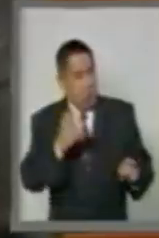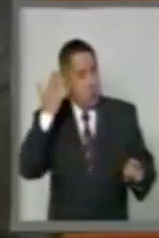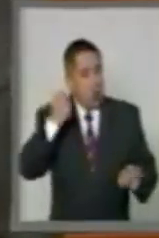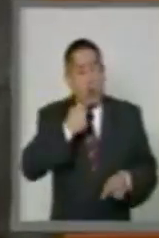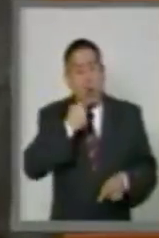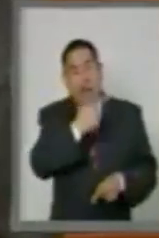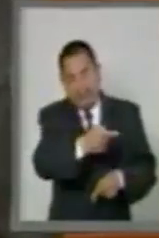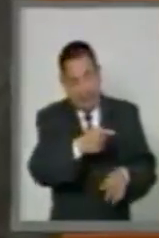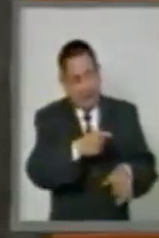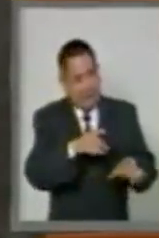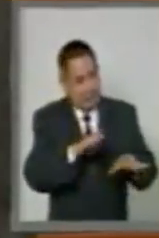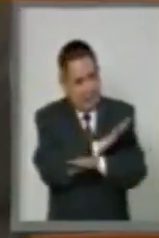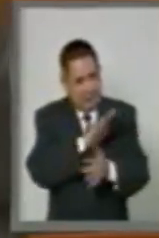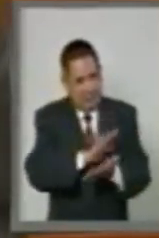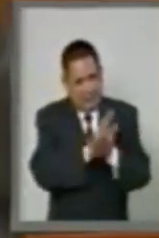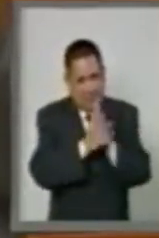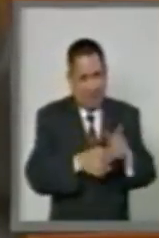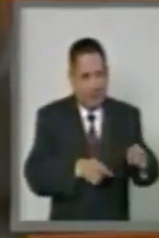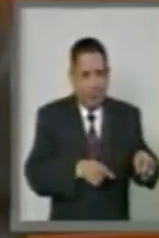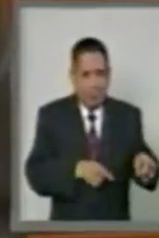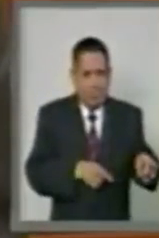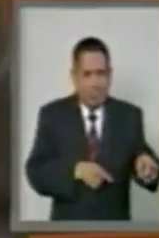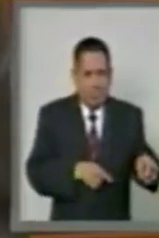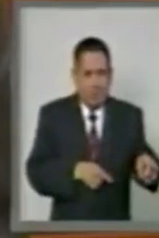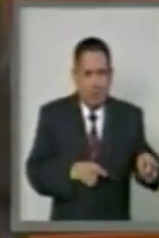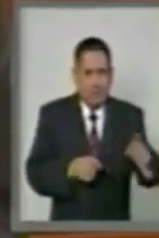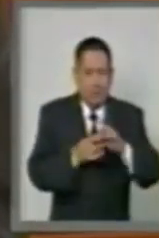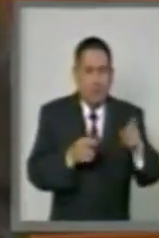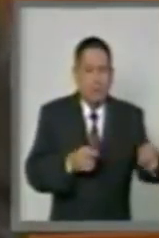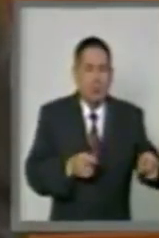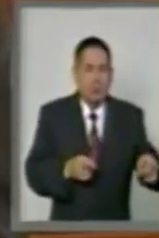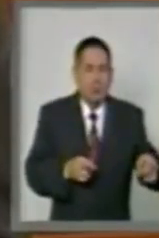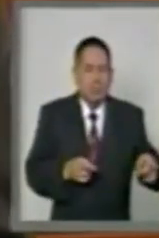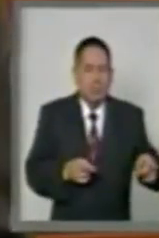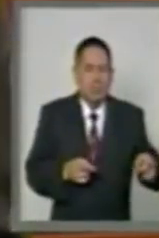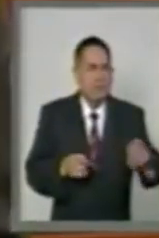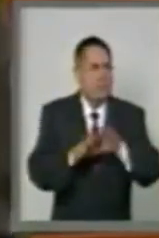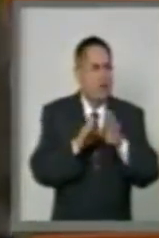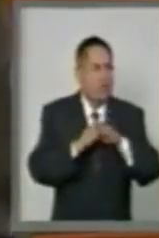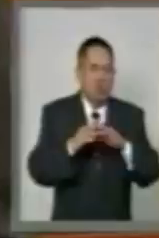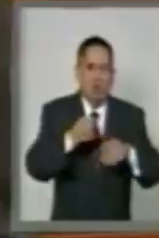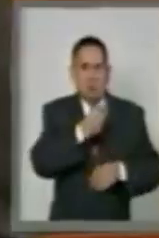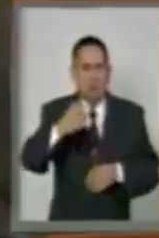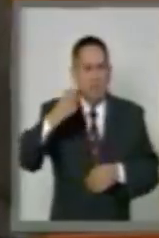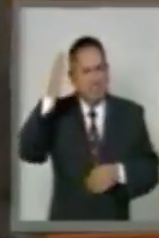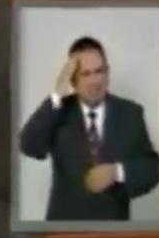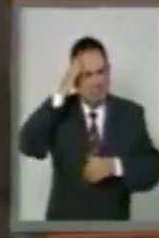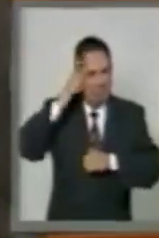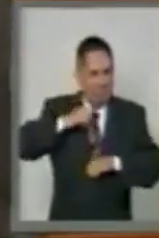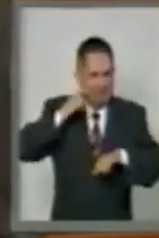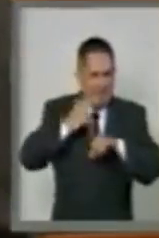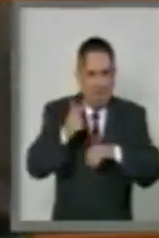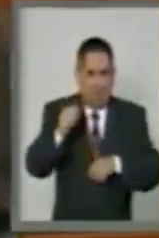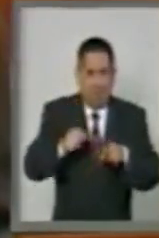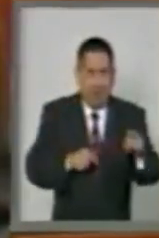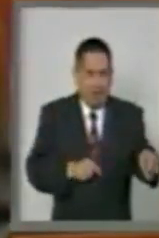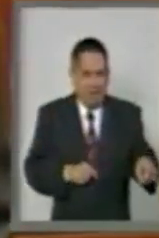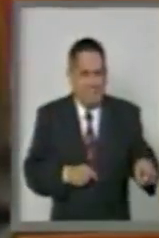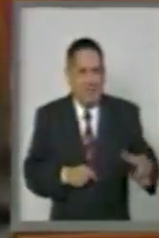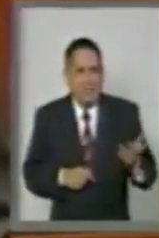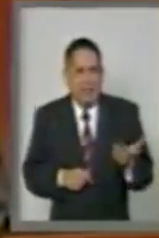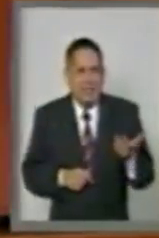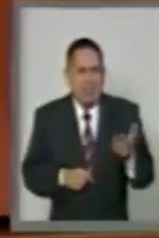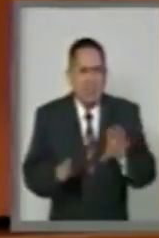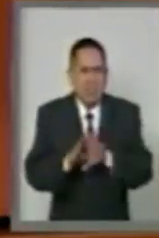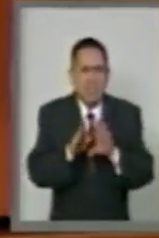con la reforma energética, 12 años, ¿verdad?, los altos dirigentes y los intereses panistas se vincularon